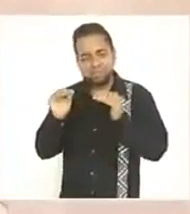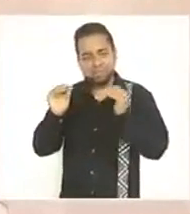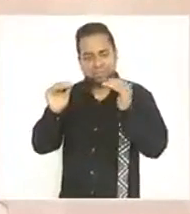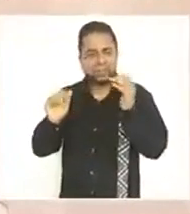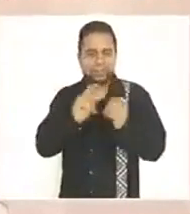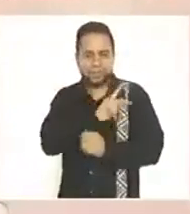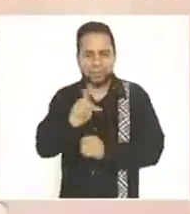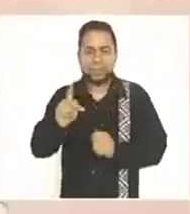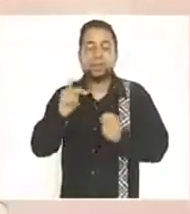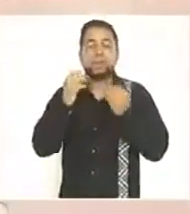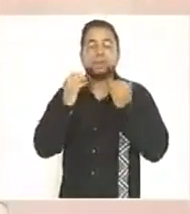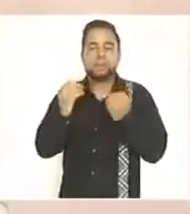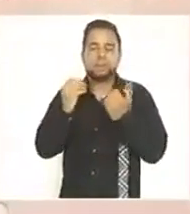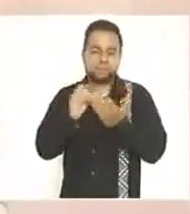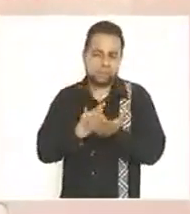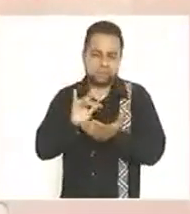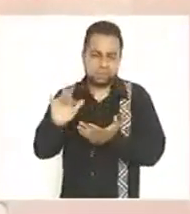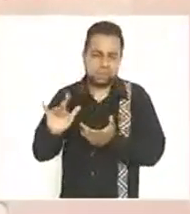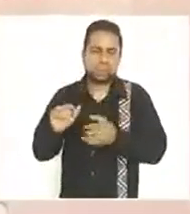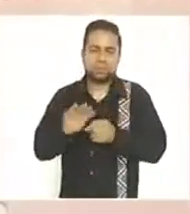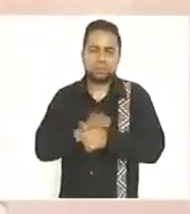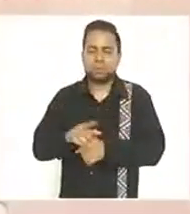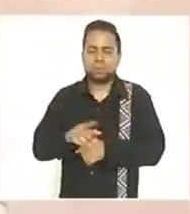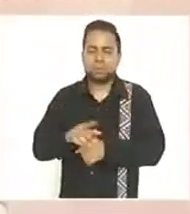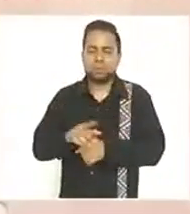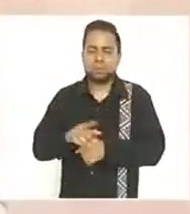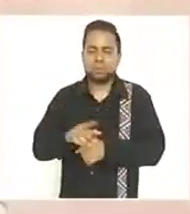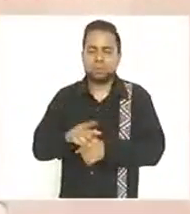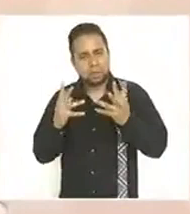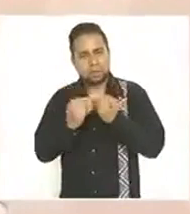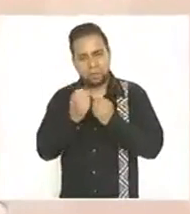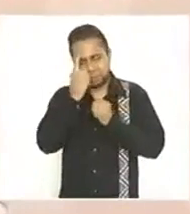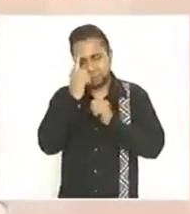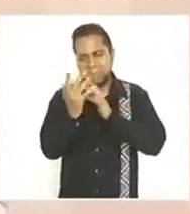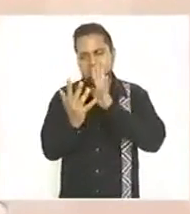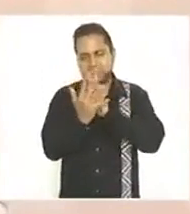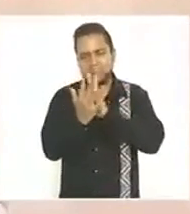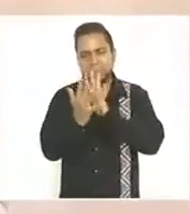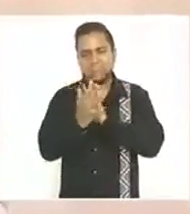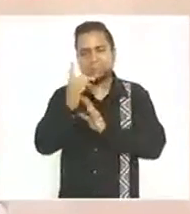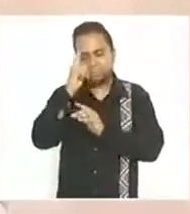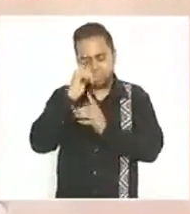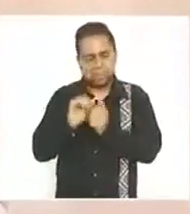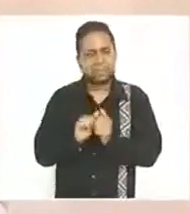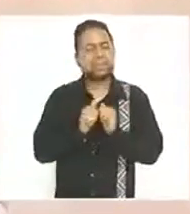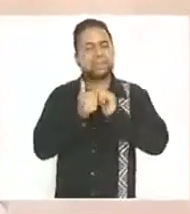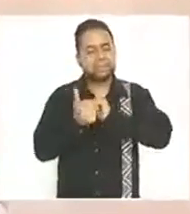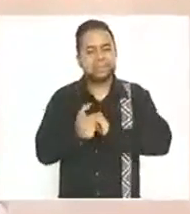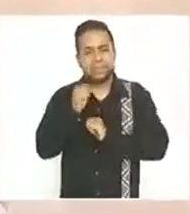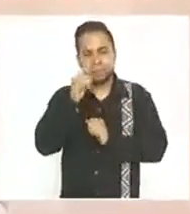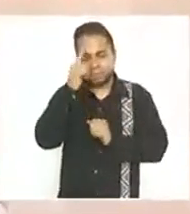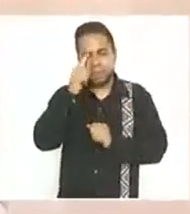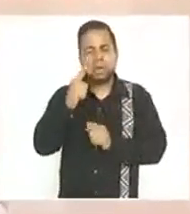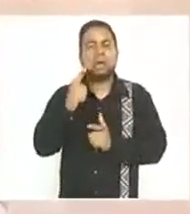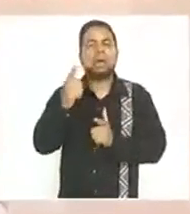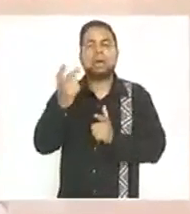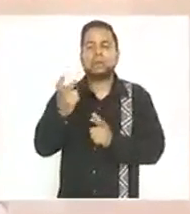todos. Muchísimas gracias por ser parte del anhelo de la transformación y cumplir el